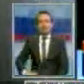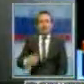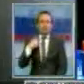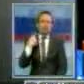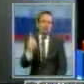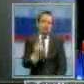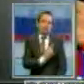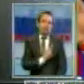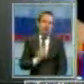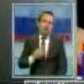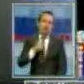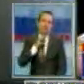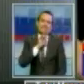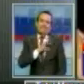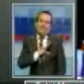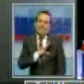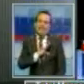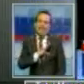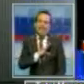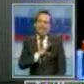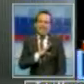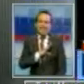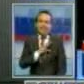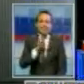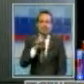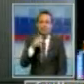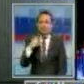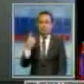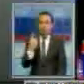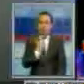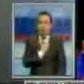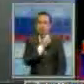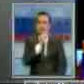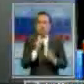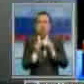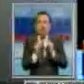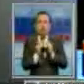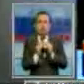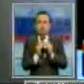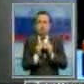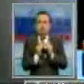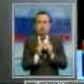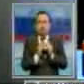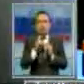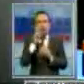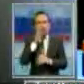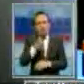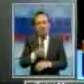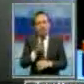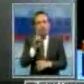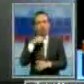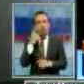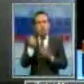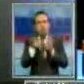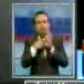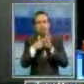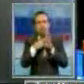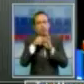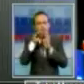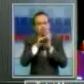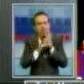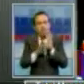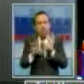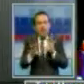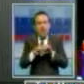los chilenos. O sea, nadie se va para la casa. Yo creo que ese es un tema muy importante. Tenemos que buscar los puntos de encuentro programático y sacarlos